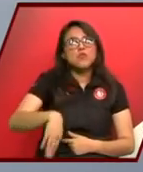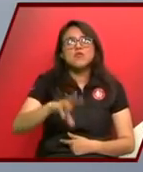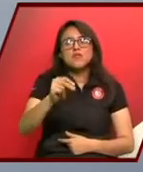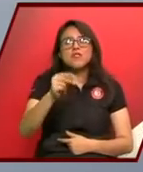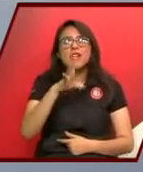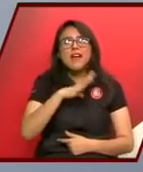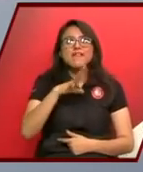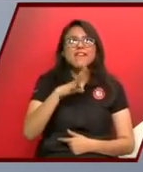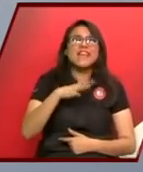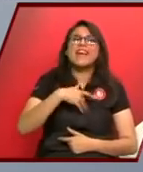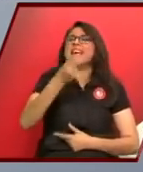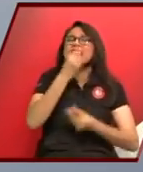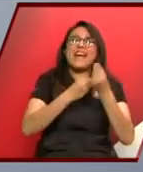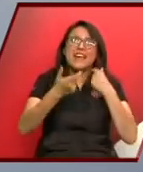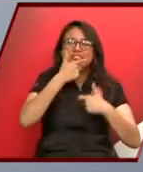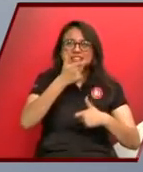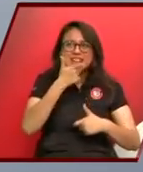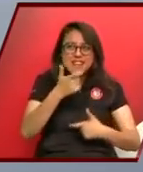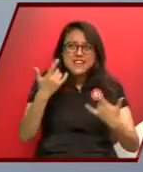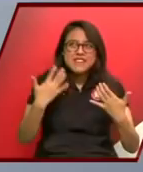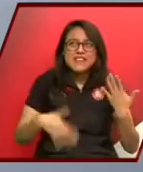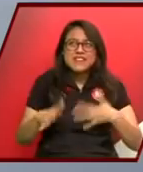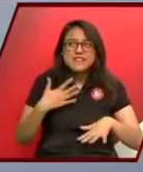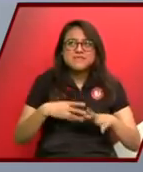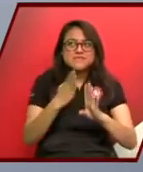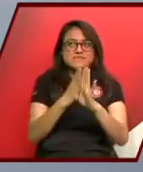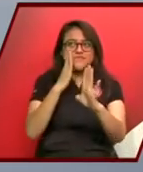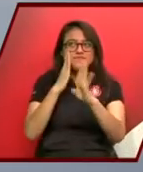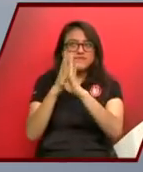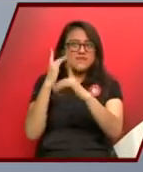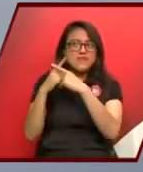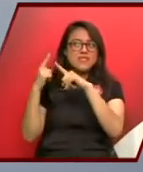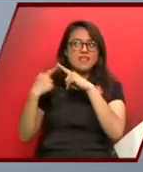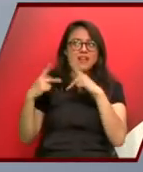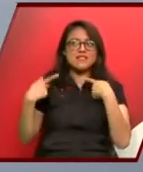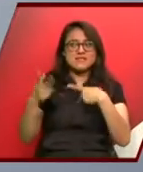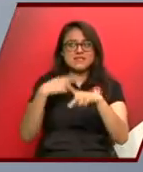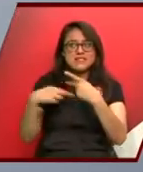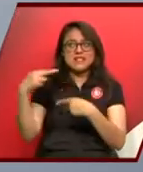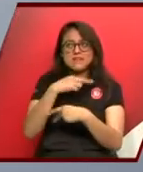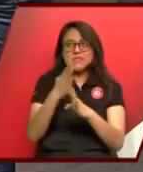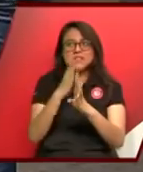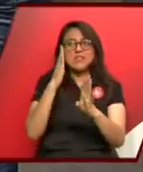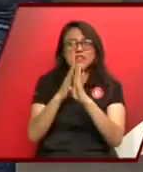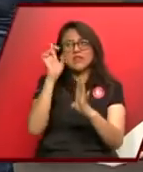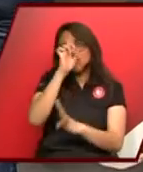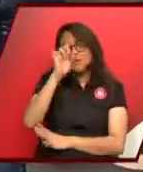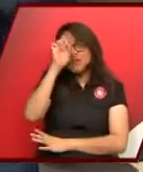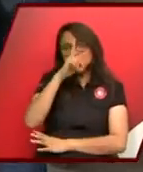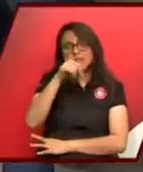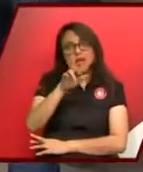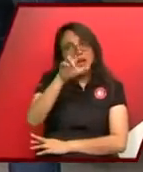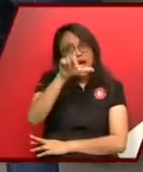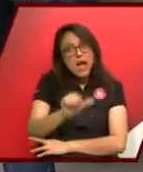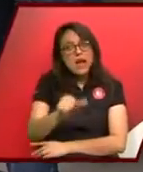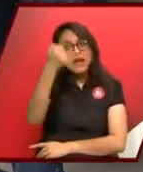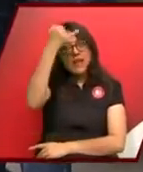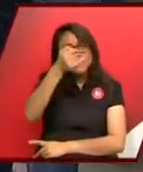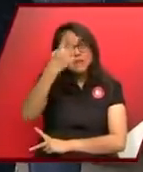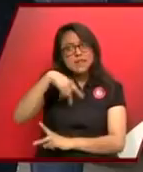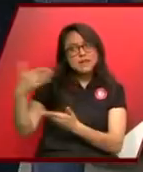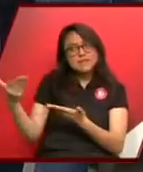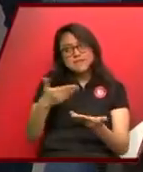parranda. Aquí, señor, la fila ya está larga, ¿eh? Y toda la gente se está sirviendo. Les recomiendo, Calle, jefe, vénganse para